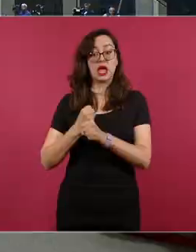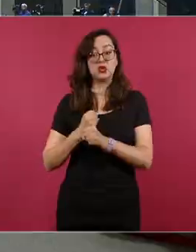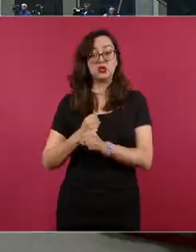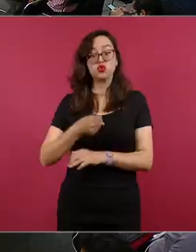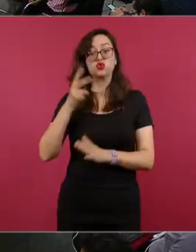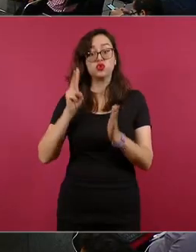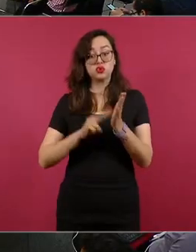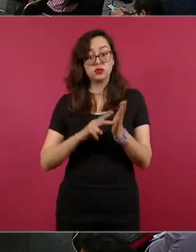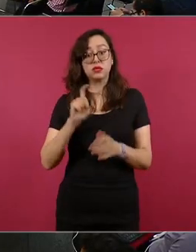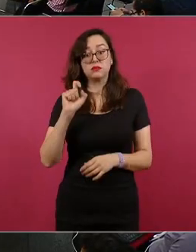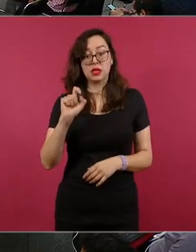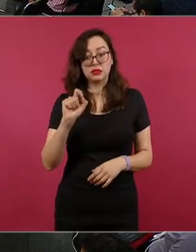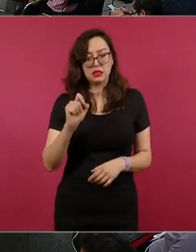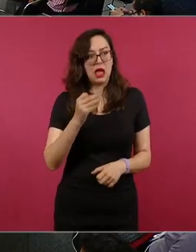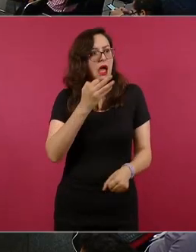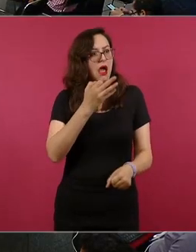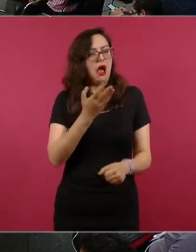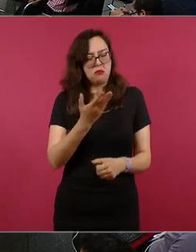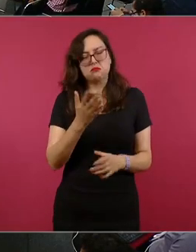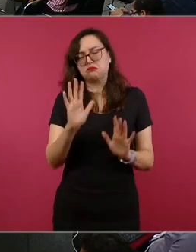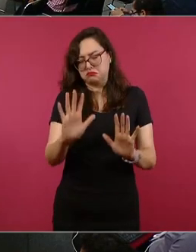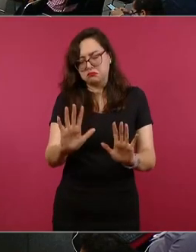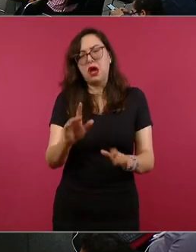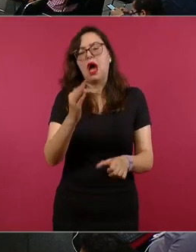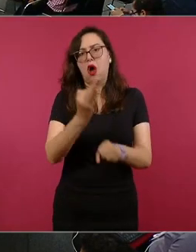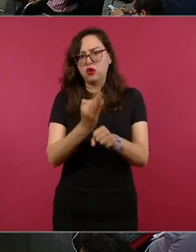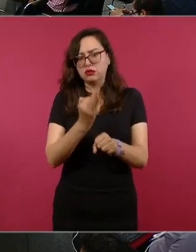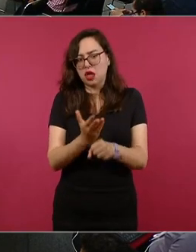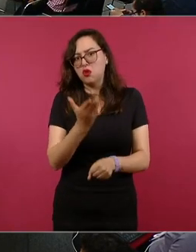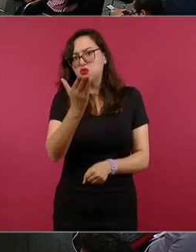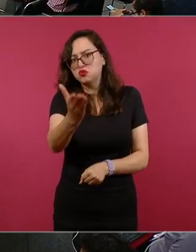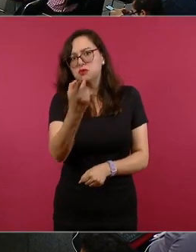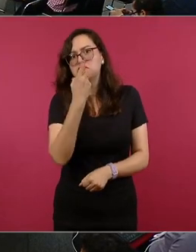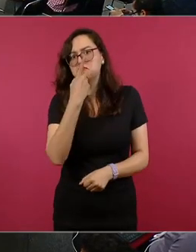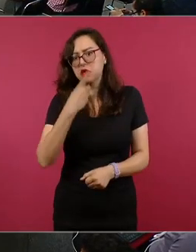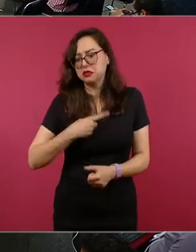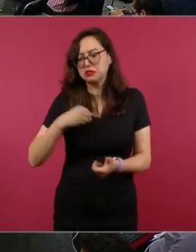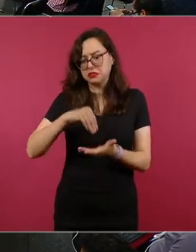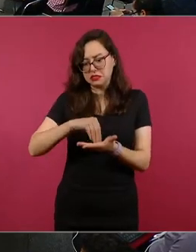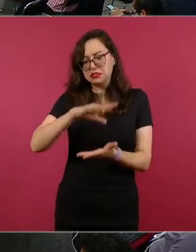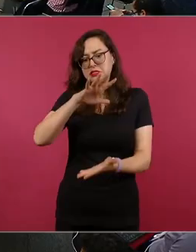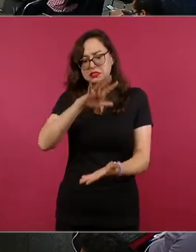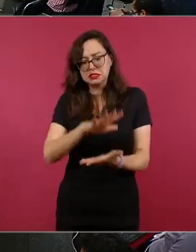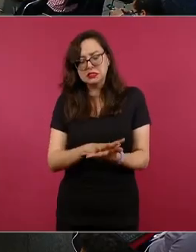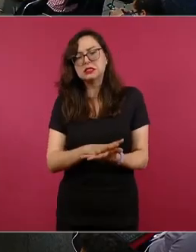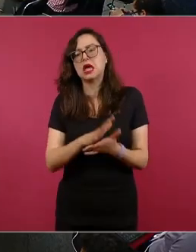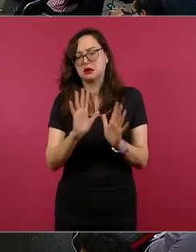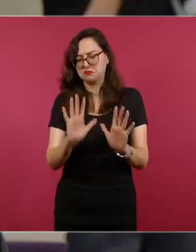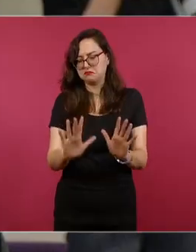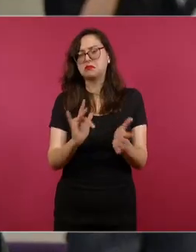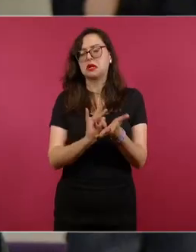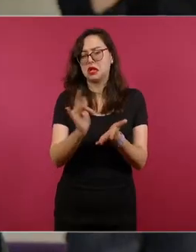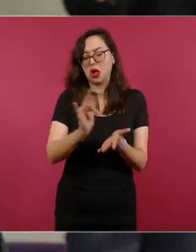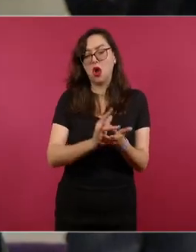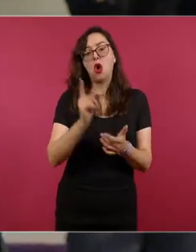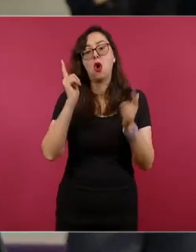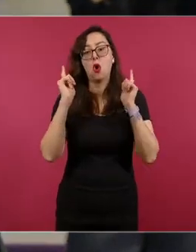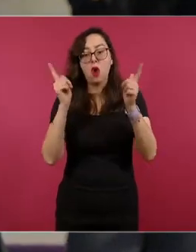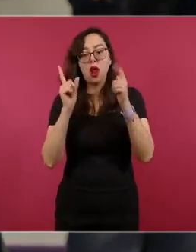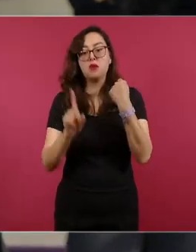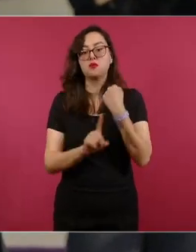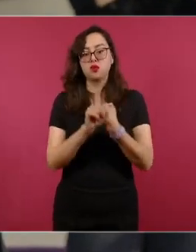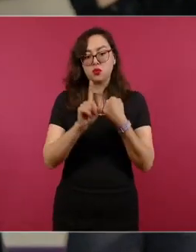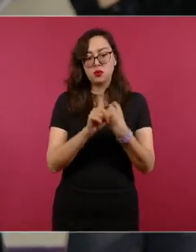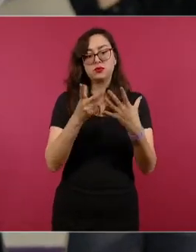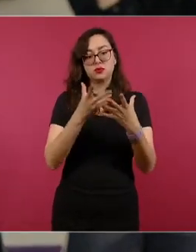la van a poder recibir para que ya se aclare y ya no ahondar tanto en el tema y esperemos que se encuentre una pronta solución, pero que también es el caso de